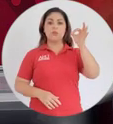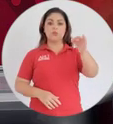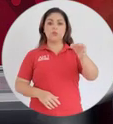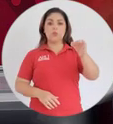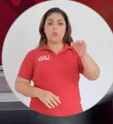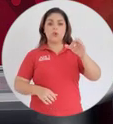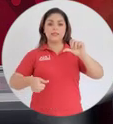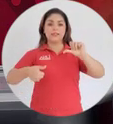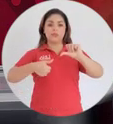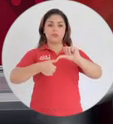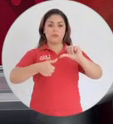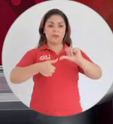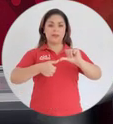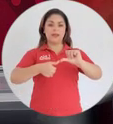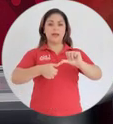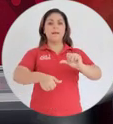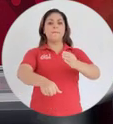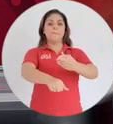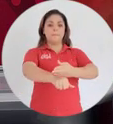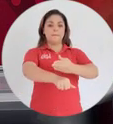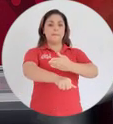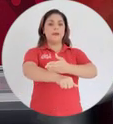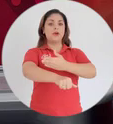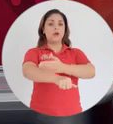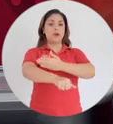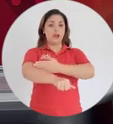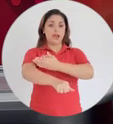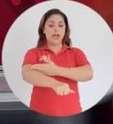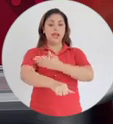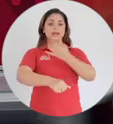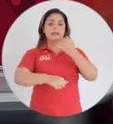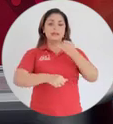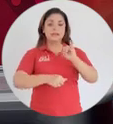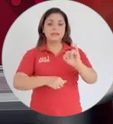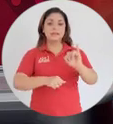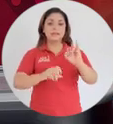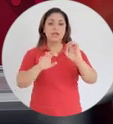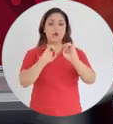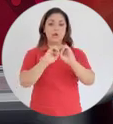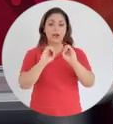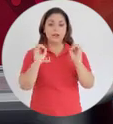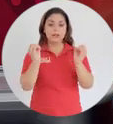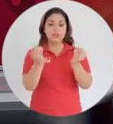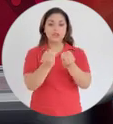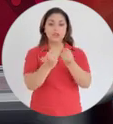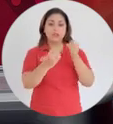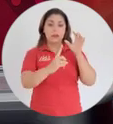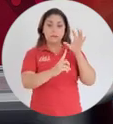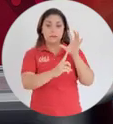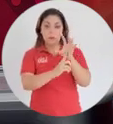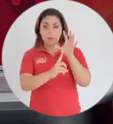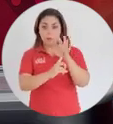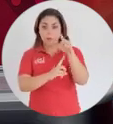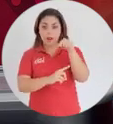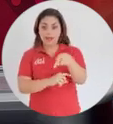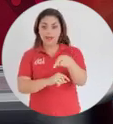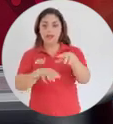Centroamérica mejorará en la medida en que las organizaciones de corte popular